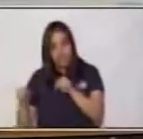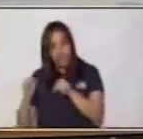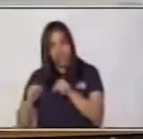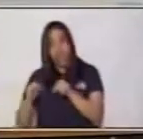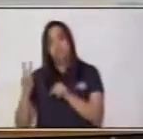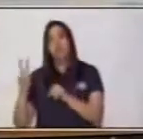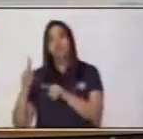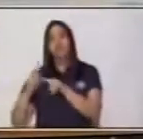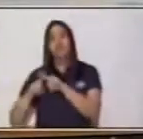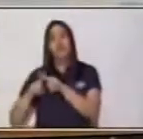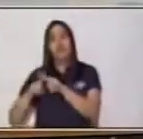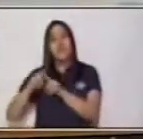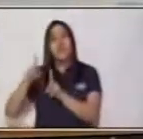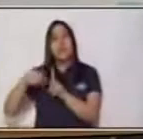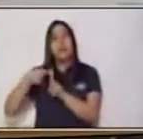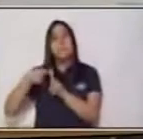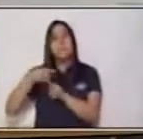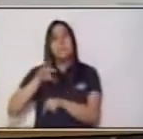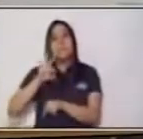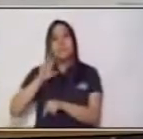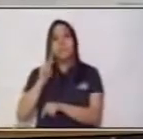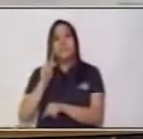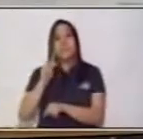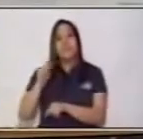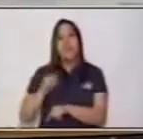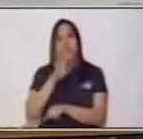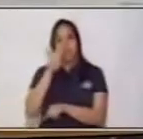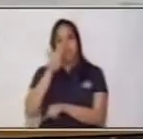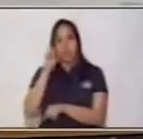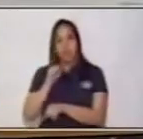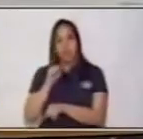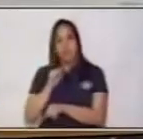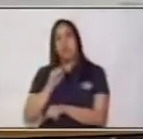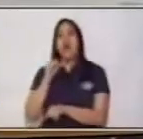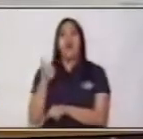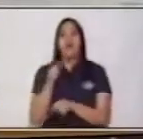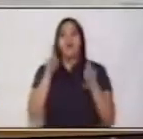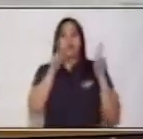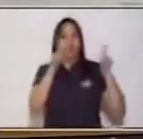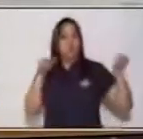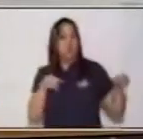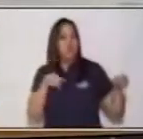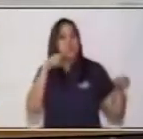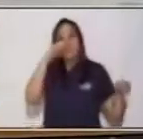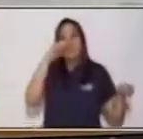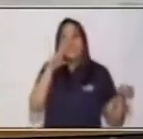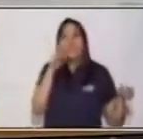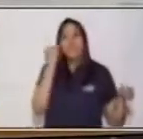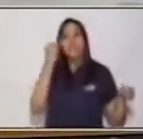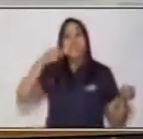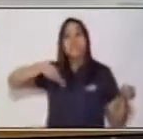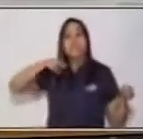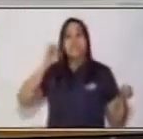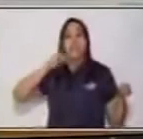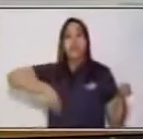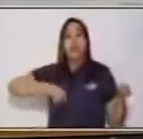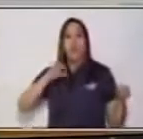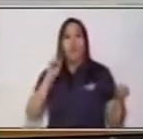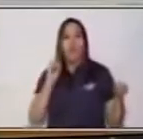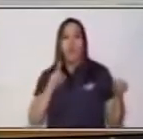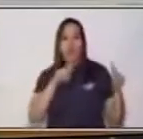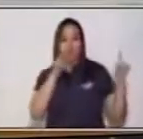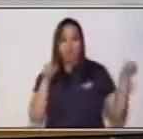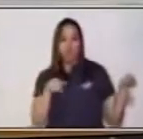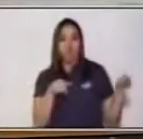Vamos a crear el trinomio. Abrimos paréntesis y nos dice el trinomio en su formato. El primer término